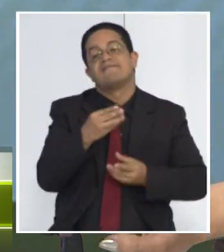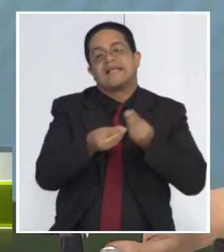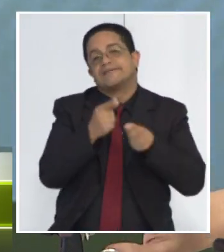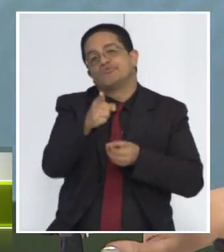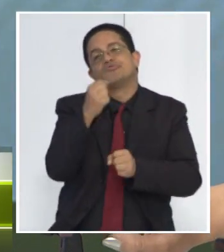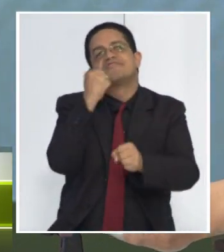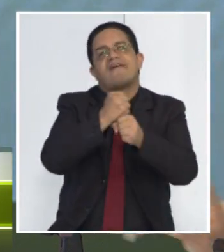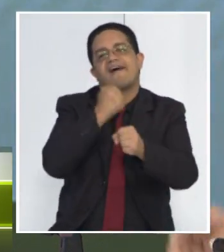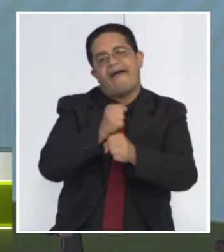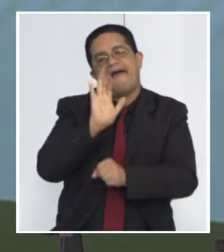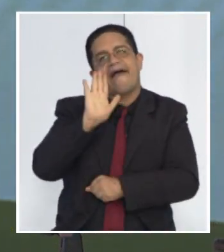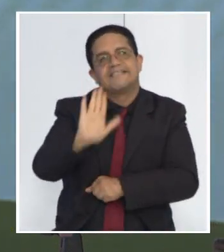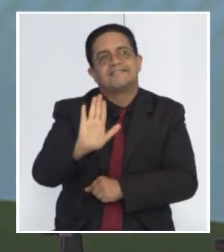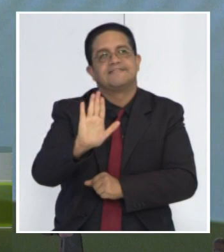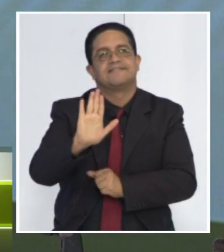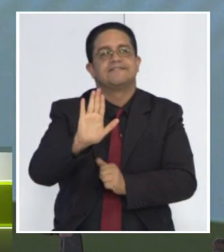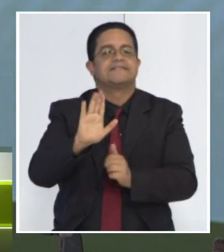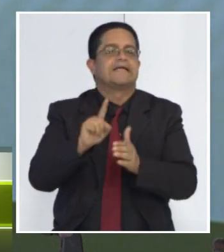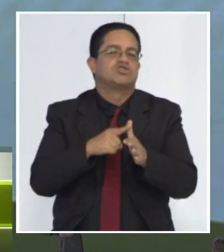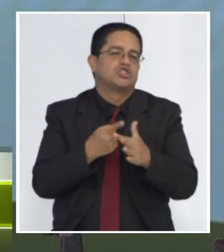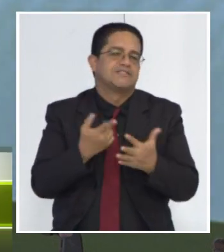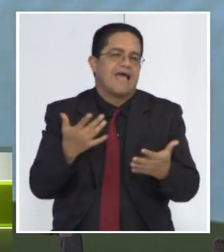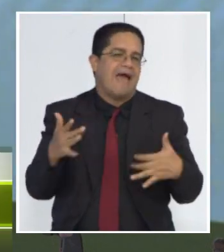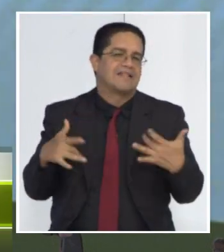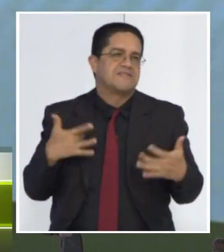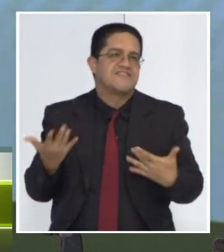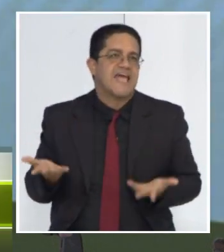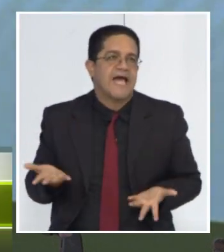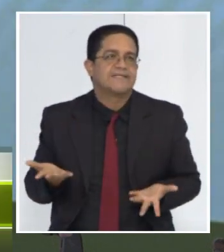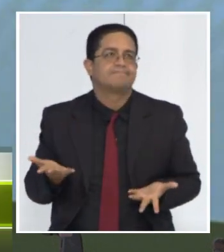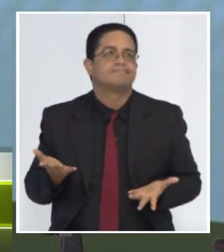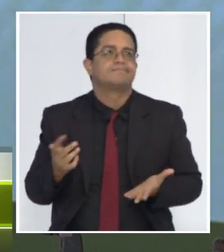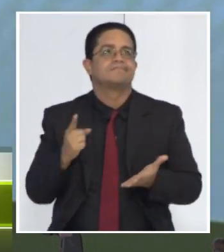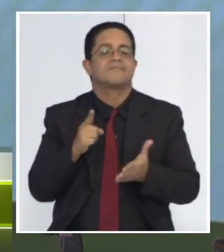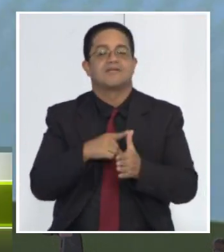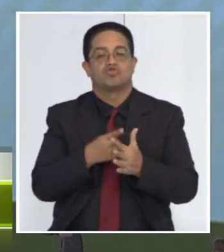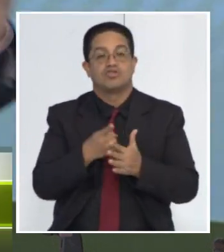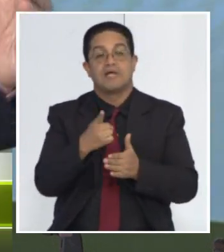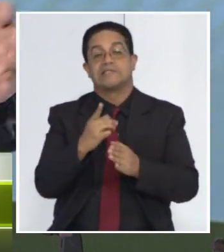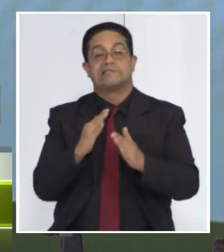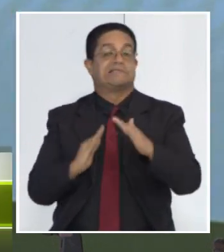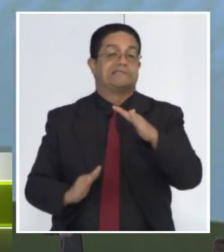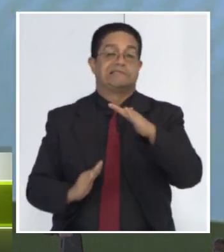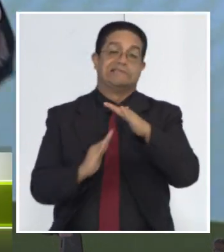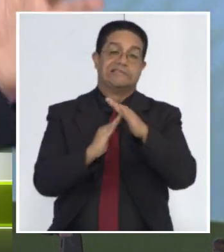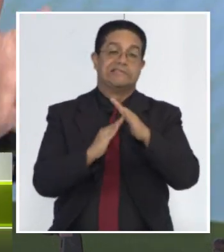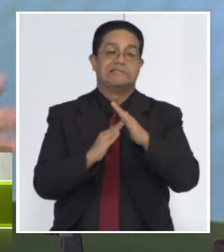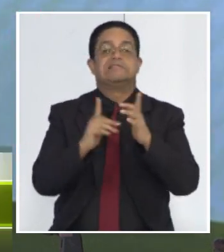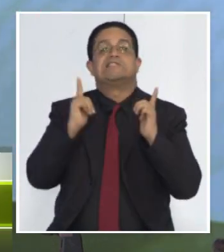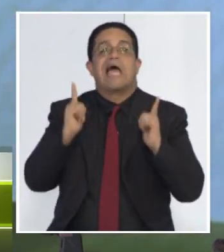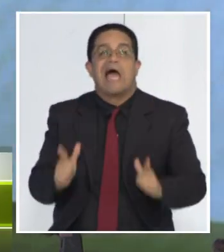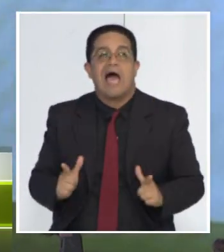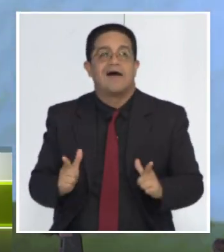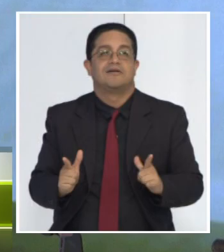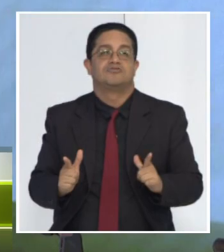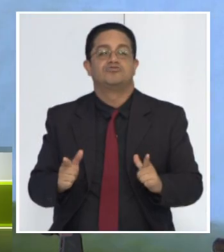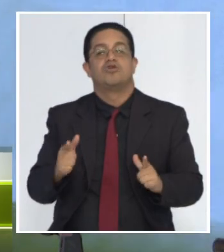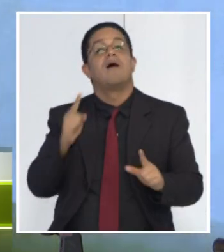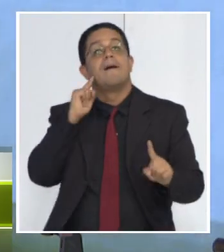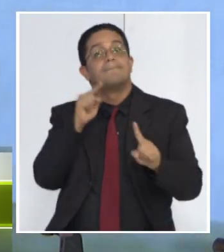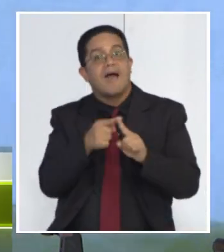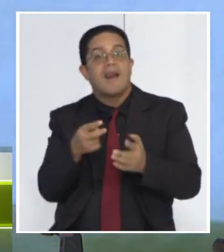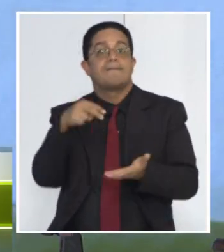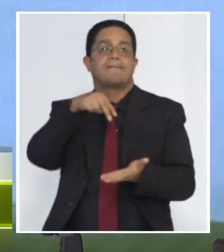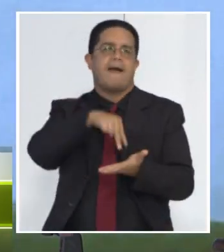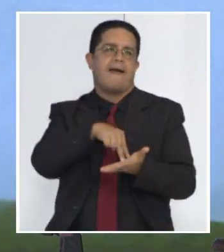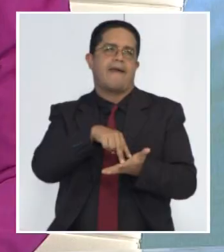tienes alguna actividad que hacer que depende de eso, pues hacer descansos breves con ejercicios de estiramiento para que eso te ayude.